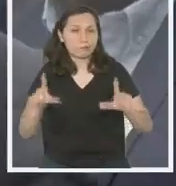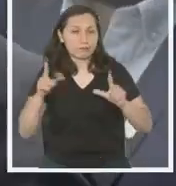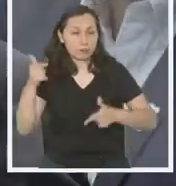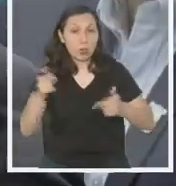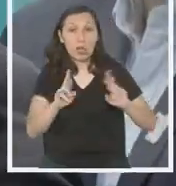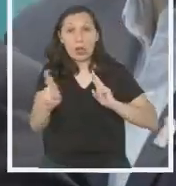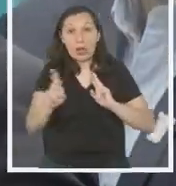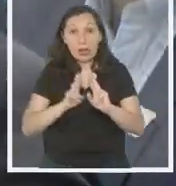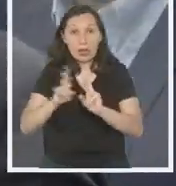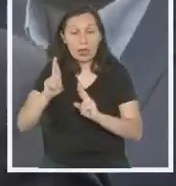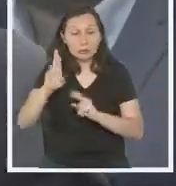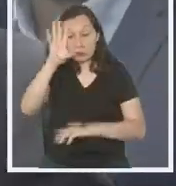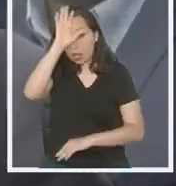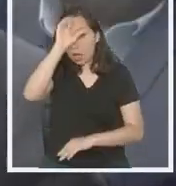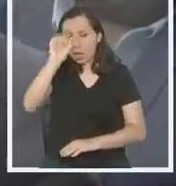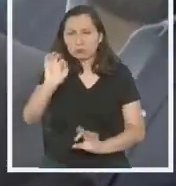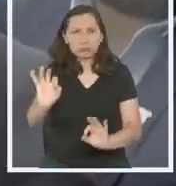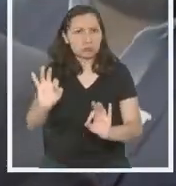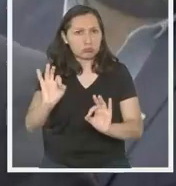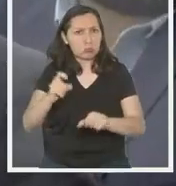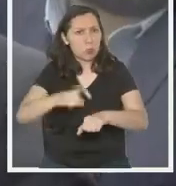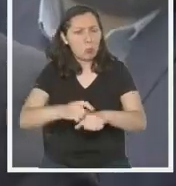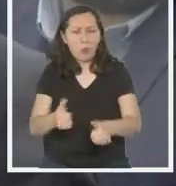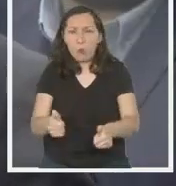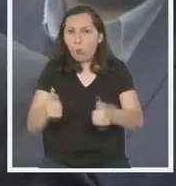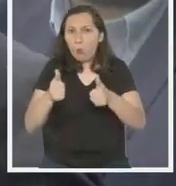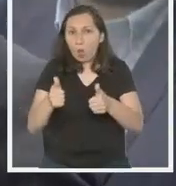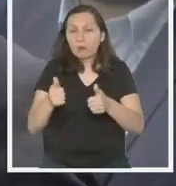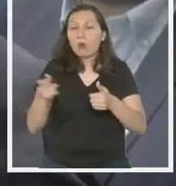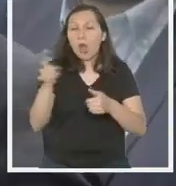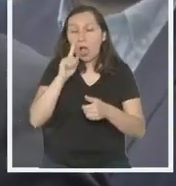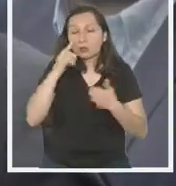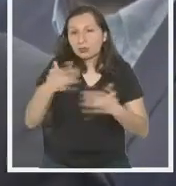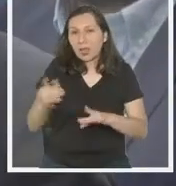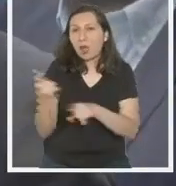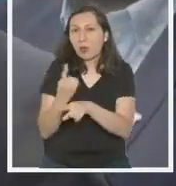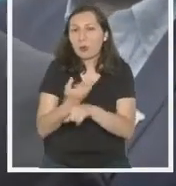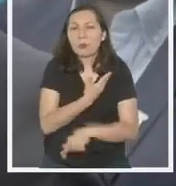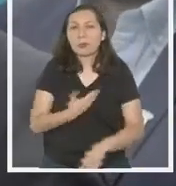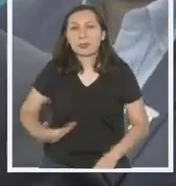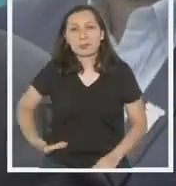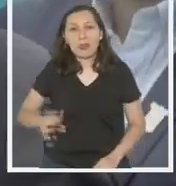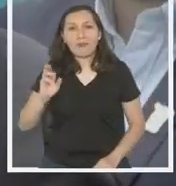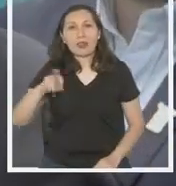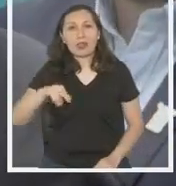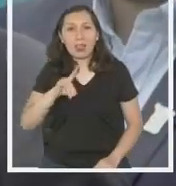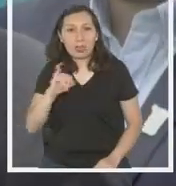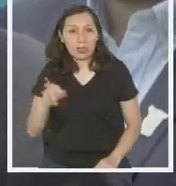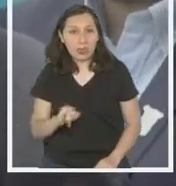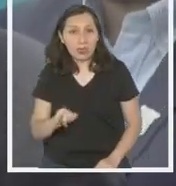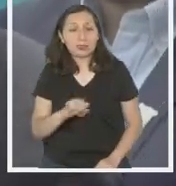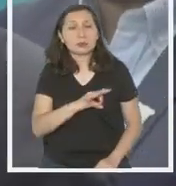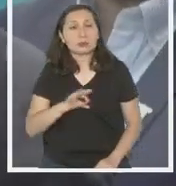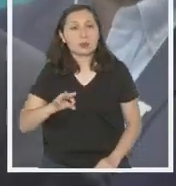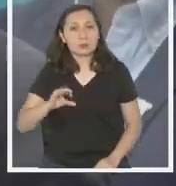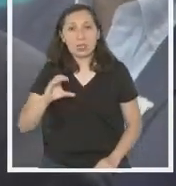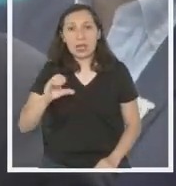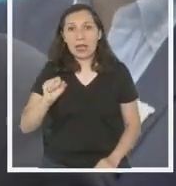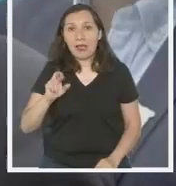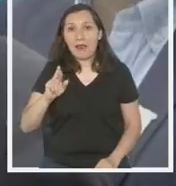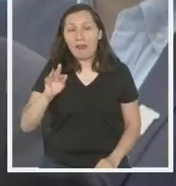Nuestras relaciones con Argentina están en un excelente momento. Así lo conversamos con el presidente Fernández, con el canciller